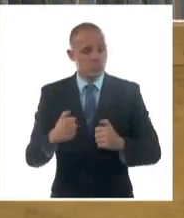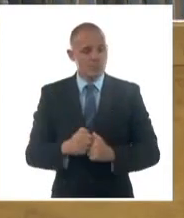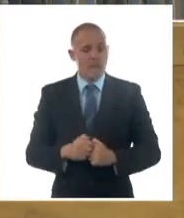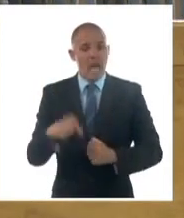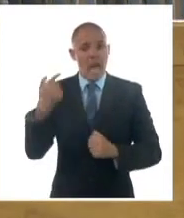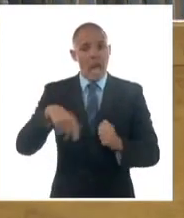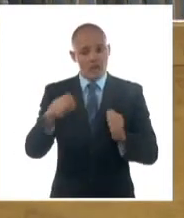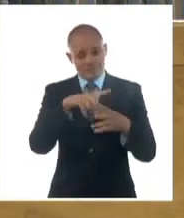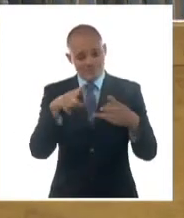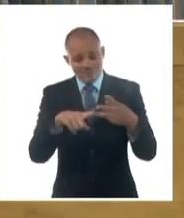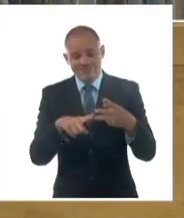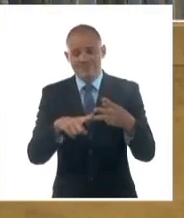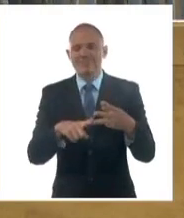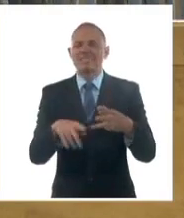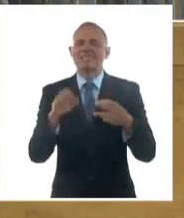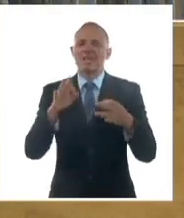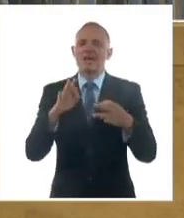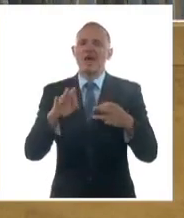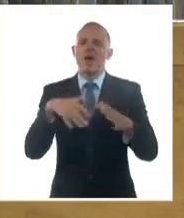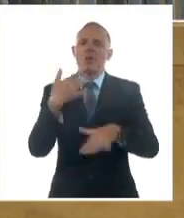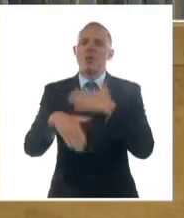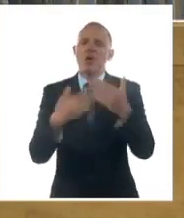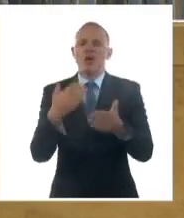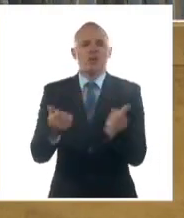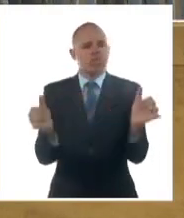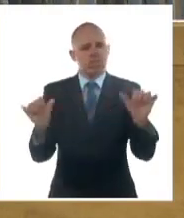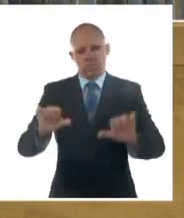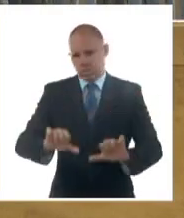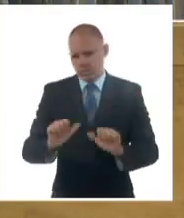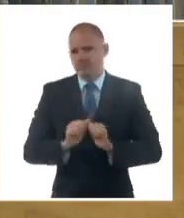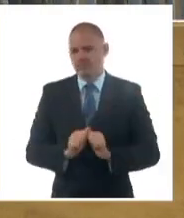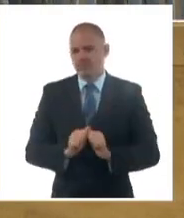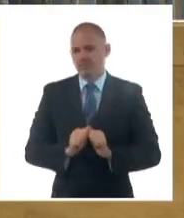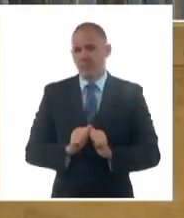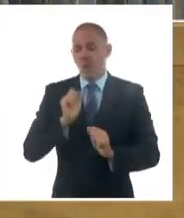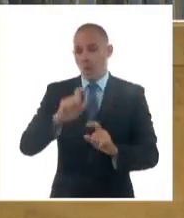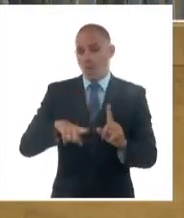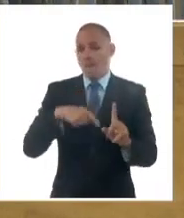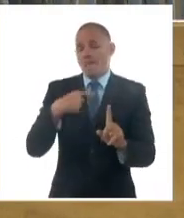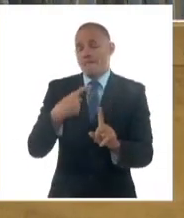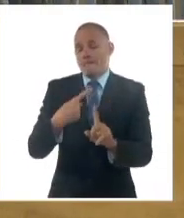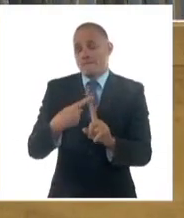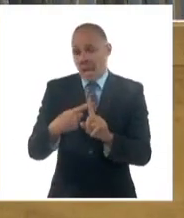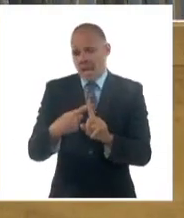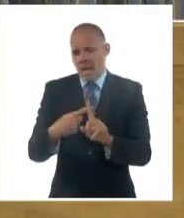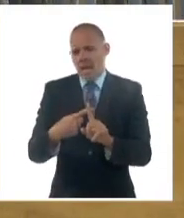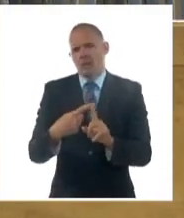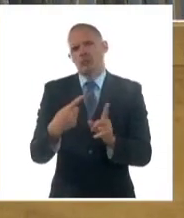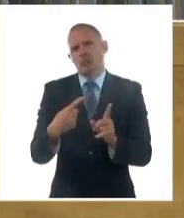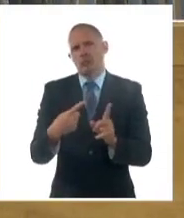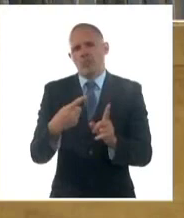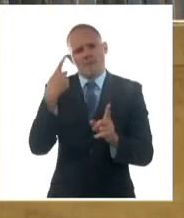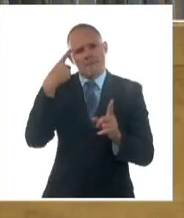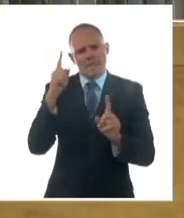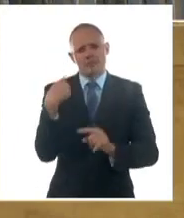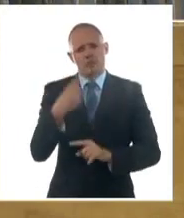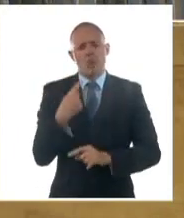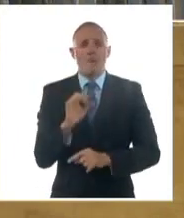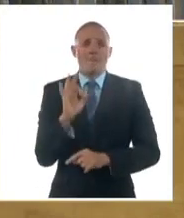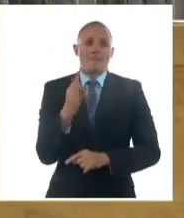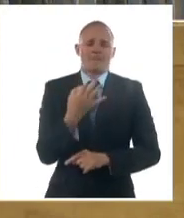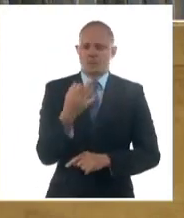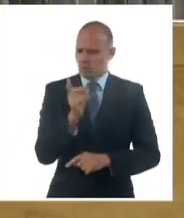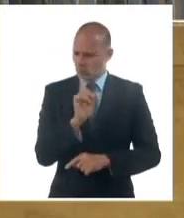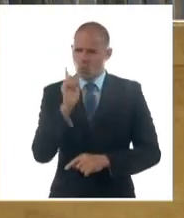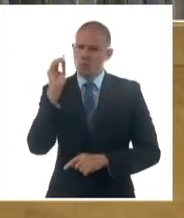de los problemas, sin que dejemos de reconocer las insuficiencias y limitaciones propias que